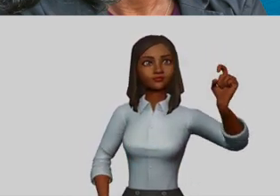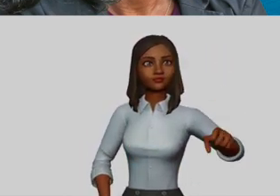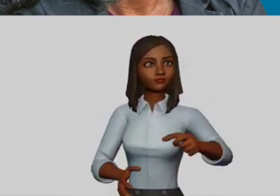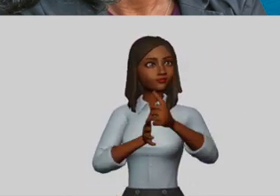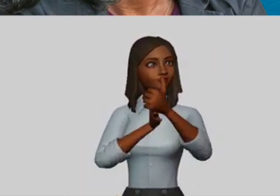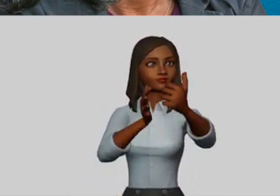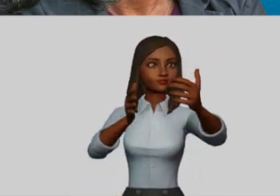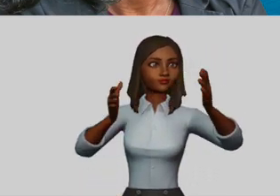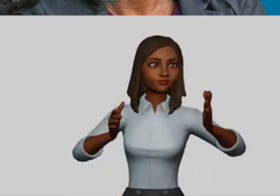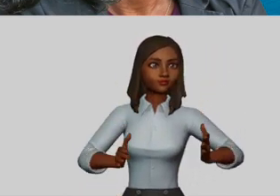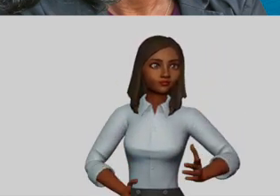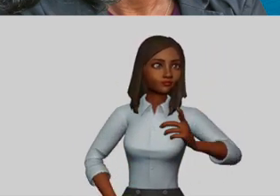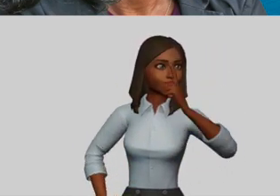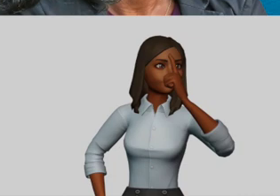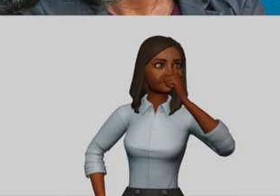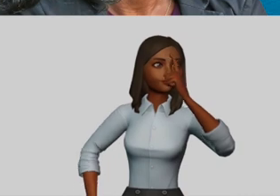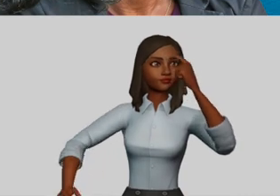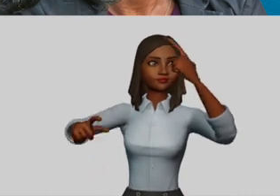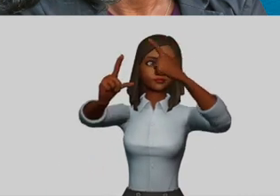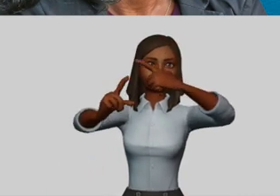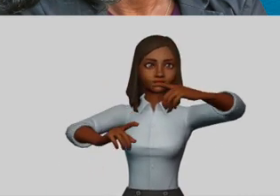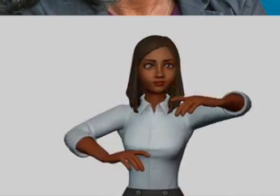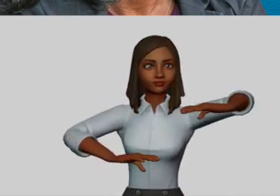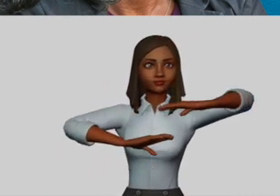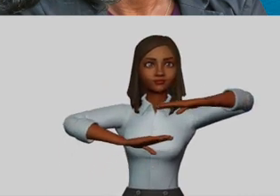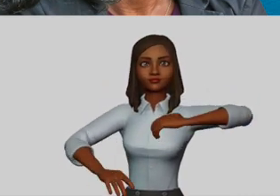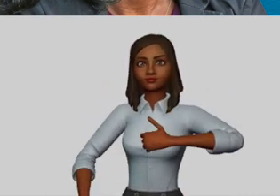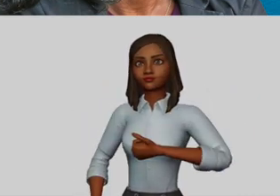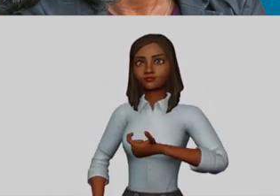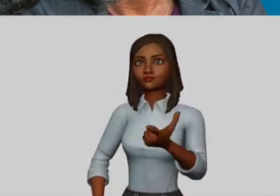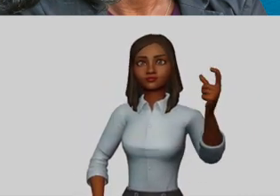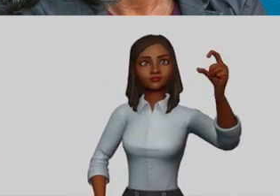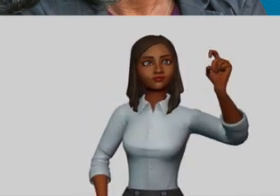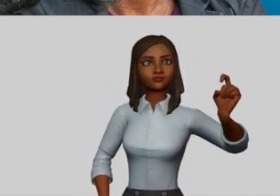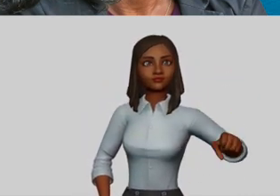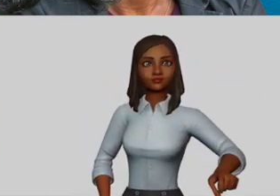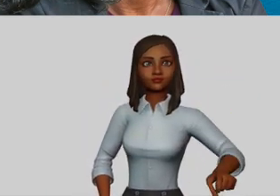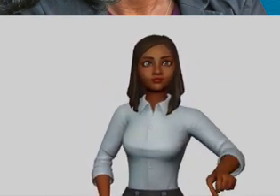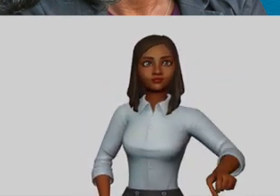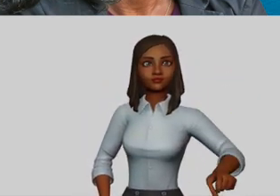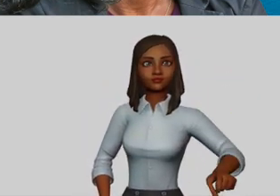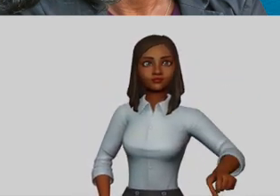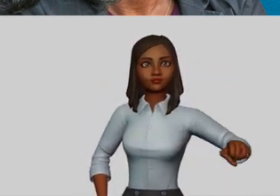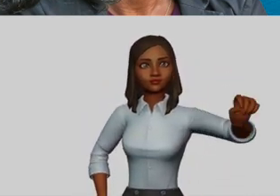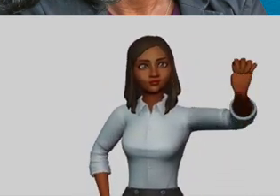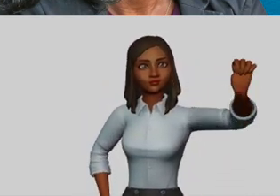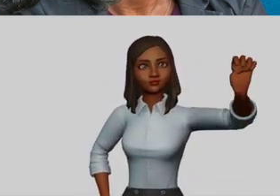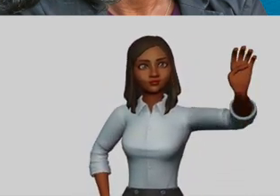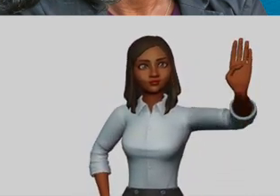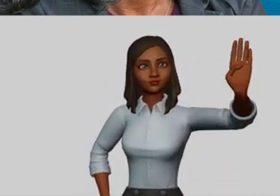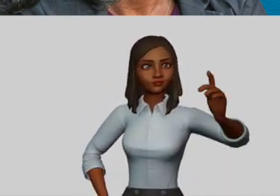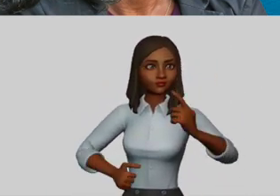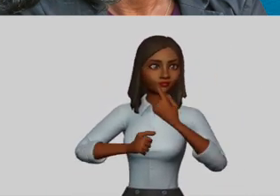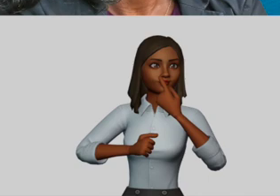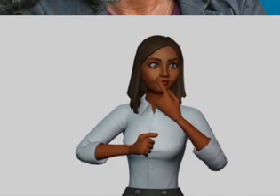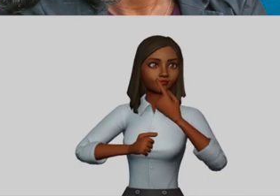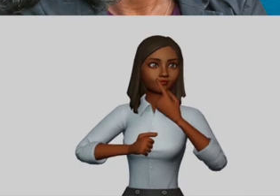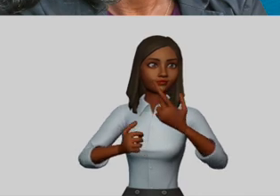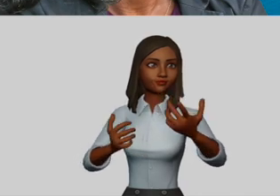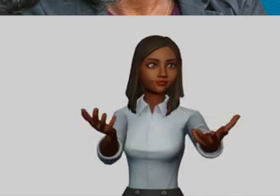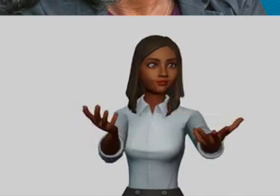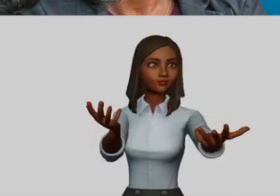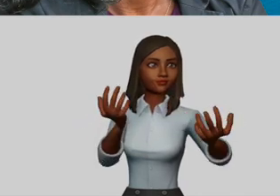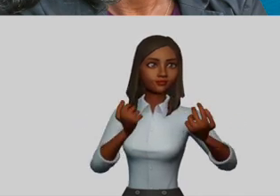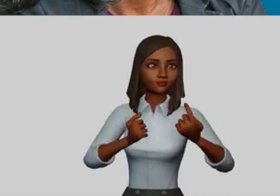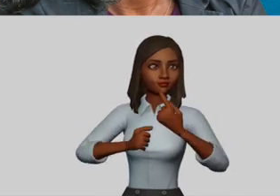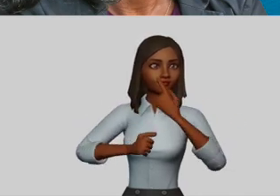inválido. Déjame ver por qué lo digo y déjame cambiarlo. Okay. Entonces son cosas pequeñas que la gente pueden hacer uno